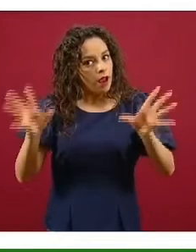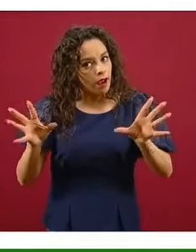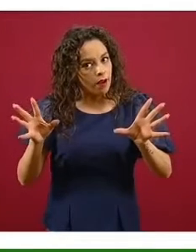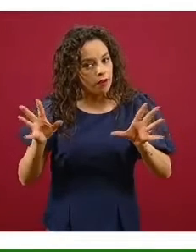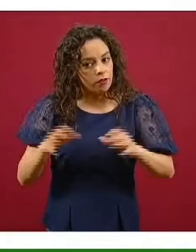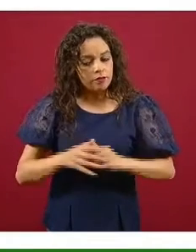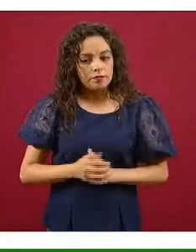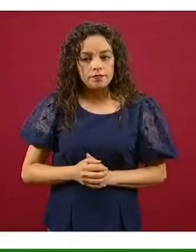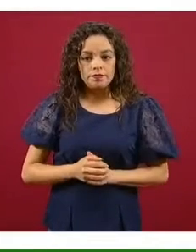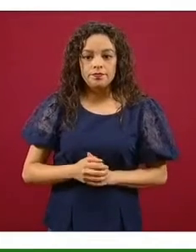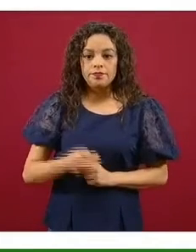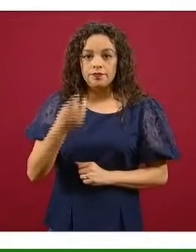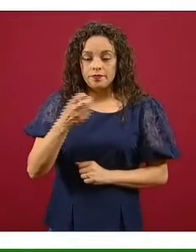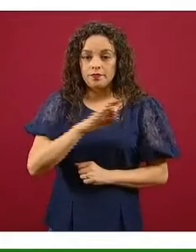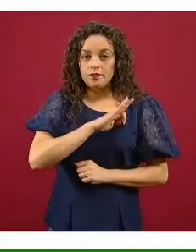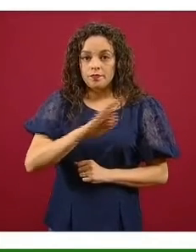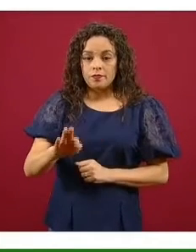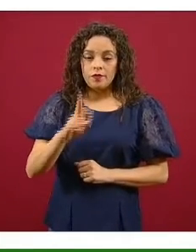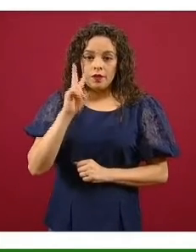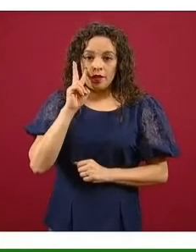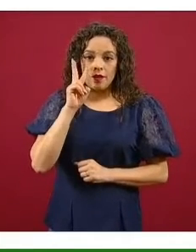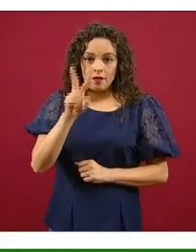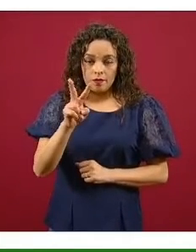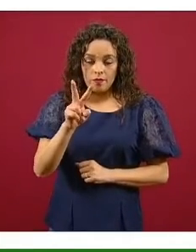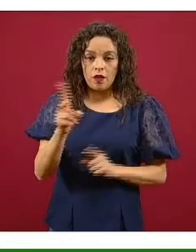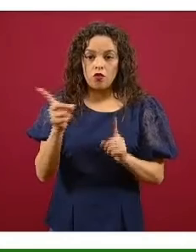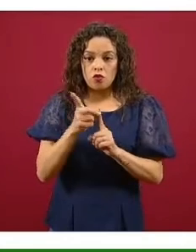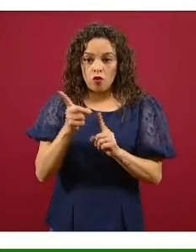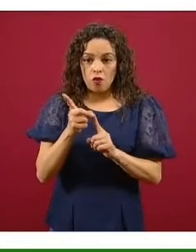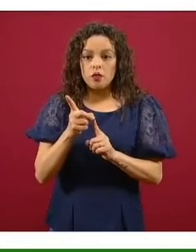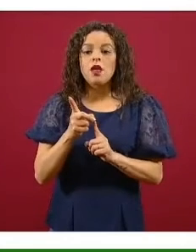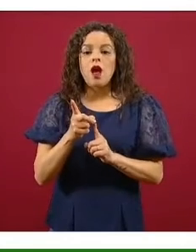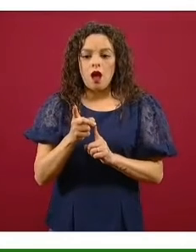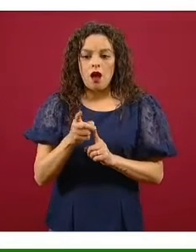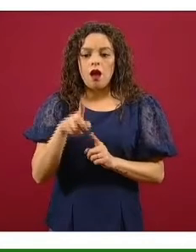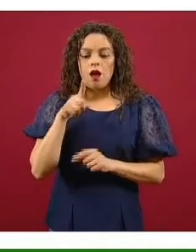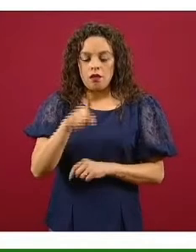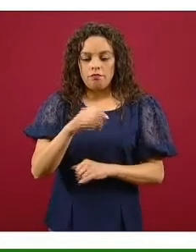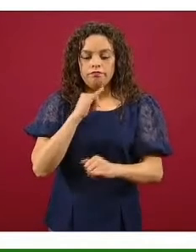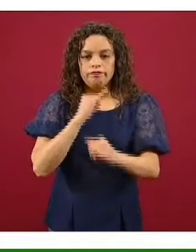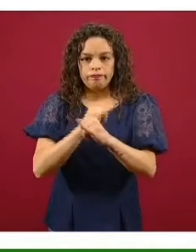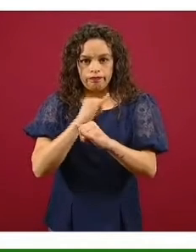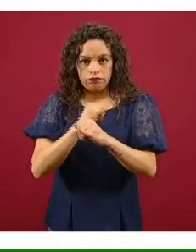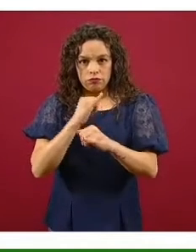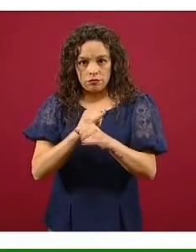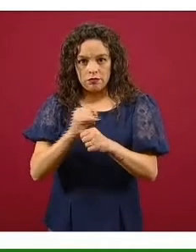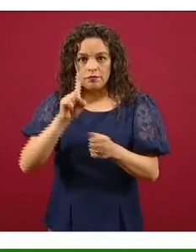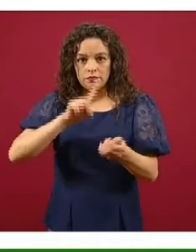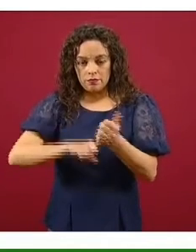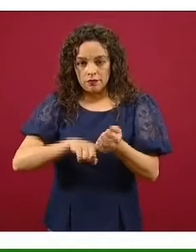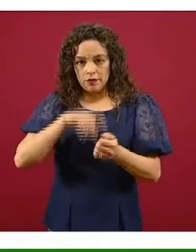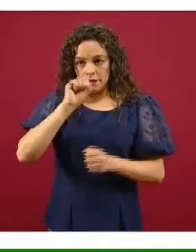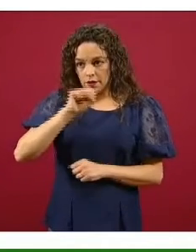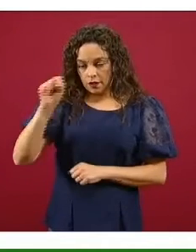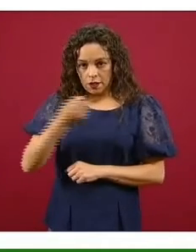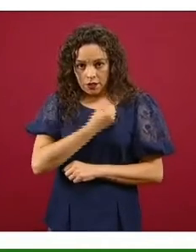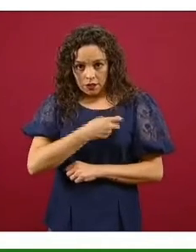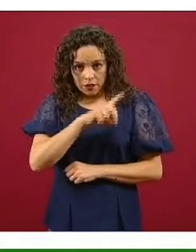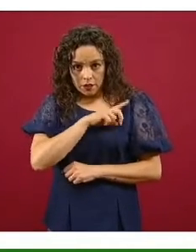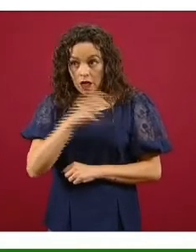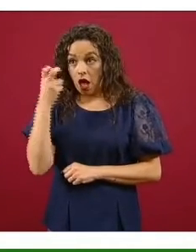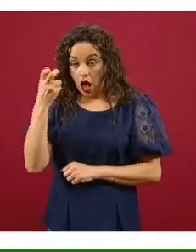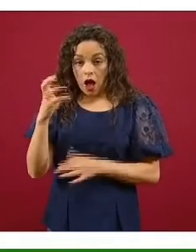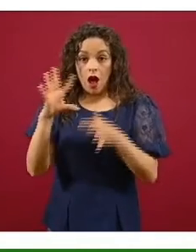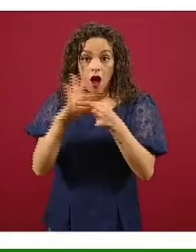las cuales ustedes podrán encontrar si la consultan en el micrositio de la Secretaría de Salud. Ahí vienen